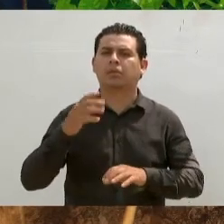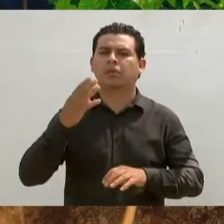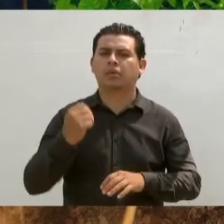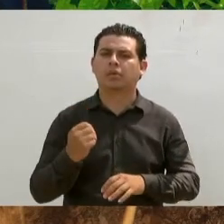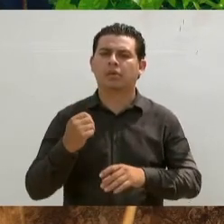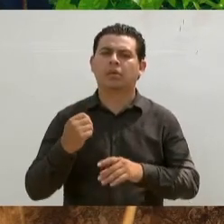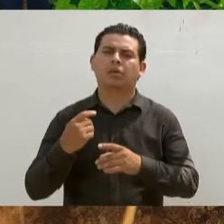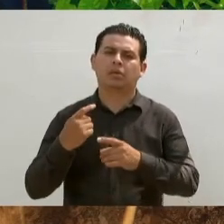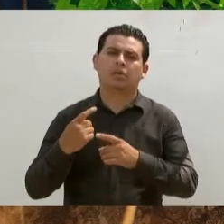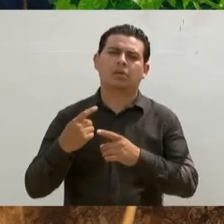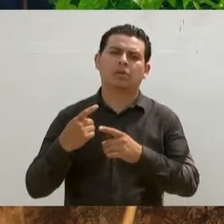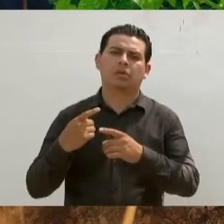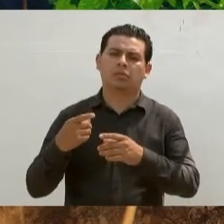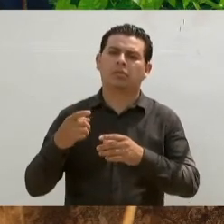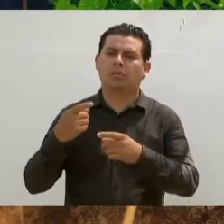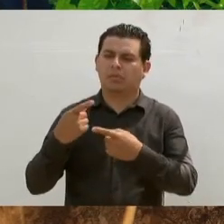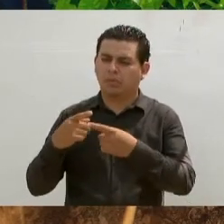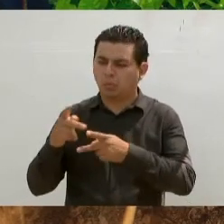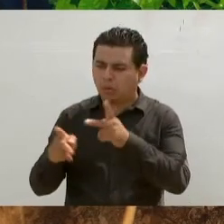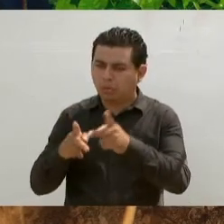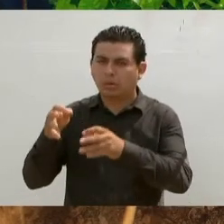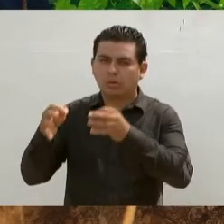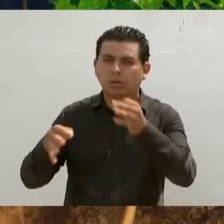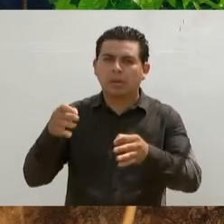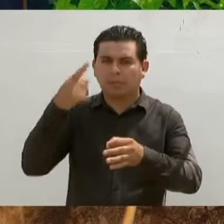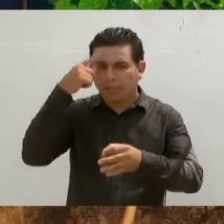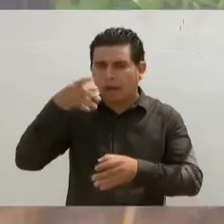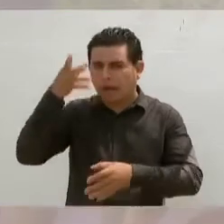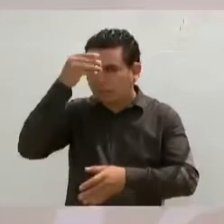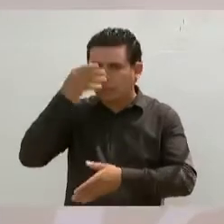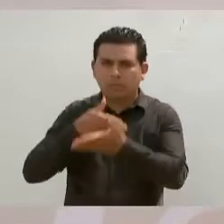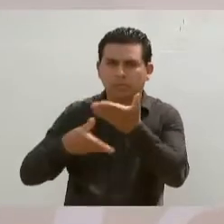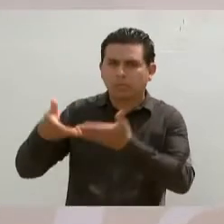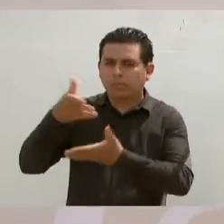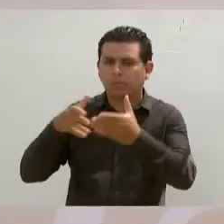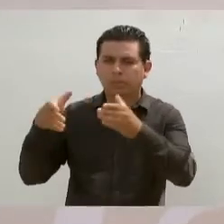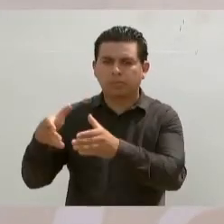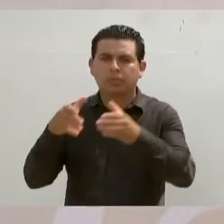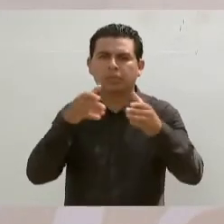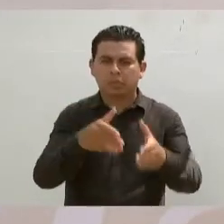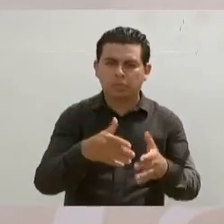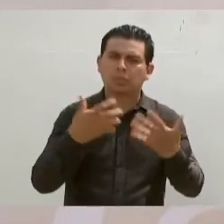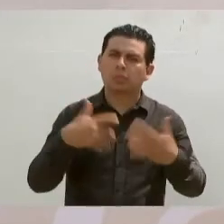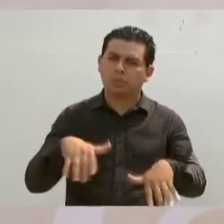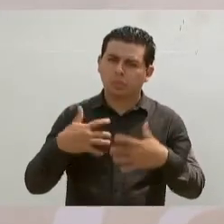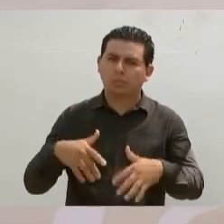629 comunidades de aprendizaje campesino e igual número de viveros.